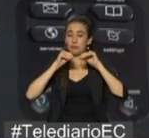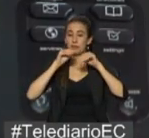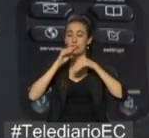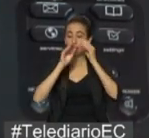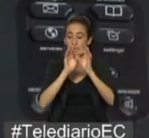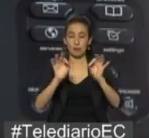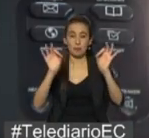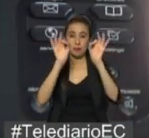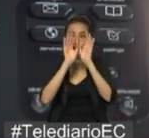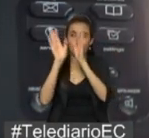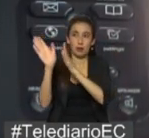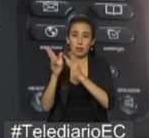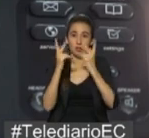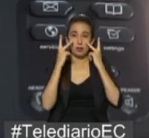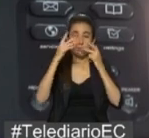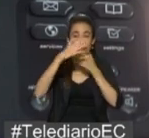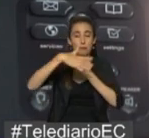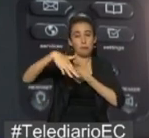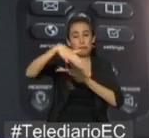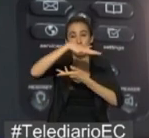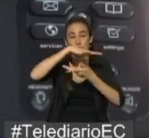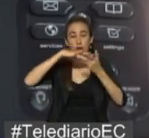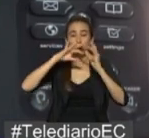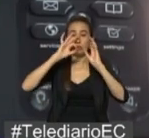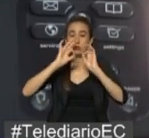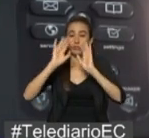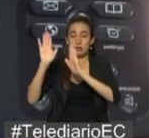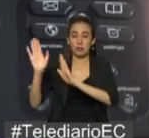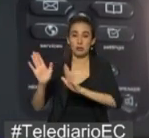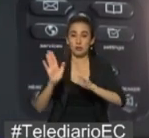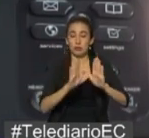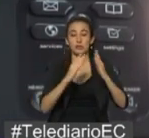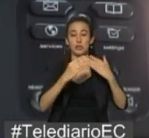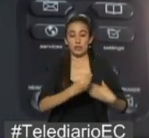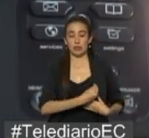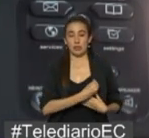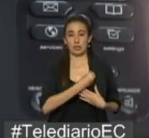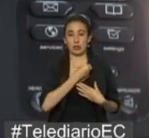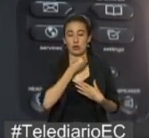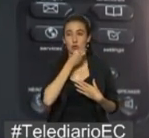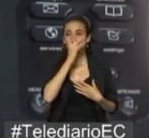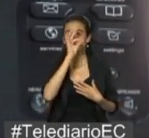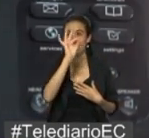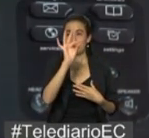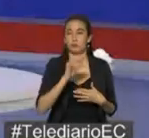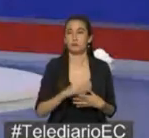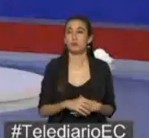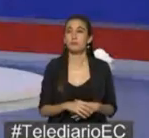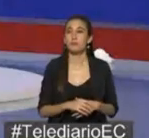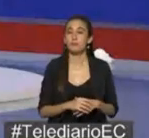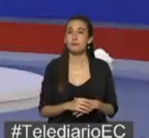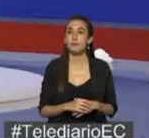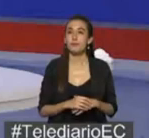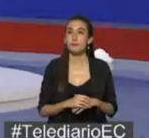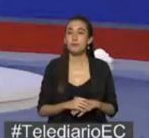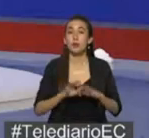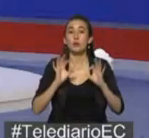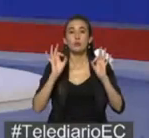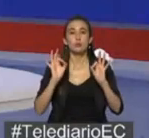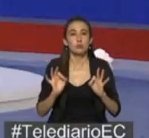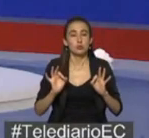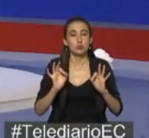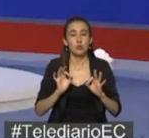medidas sanitarias para proteger al Ecuador del contagio del coronavirus. Señor canciller, justamente anoche